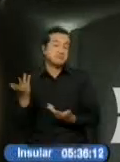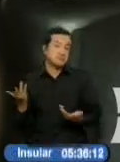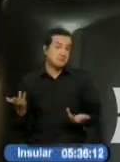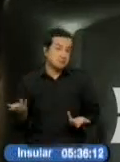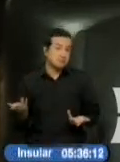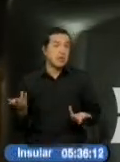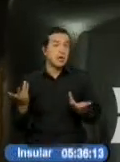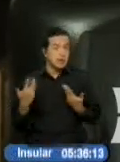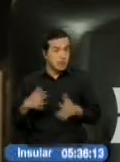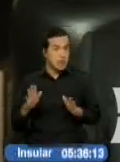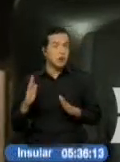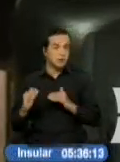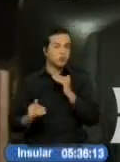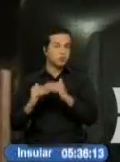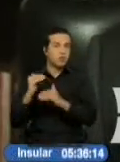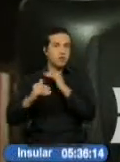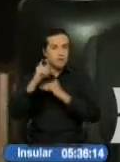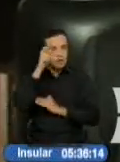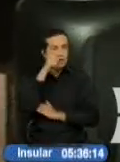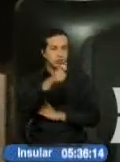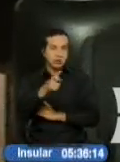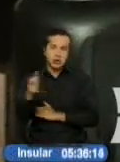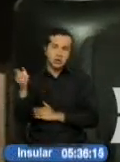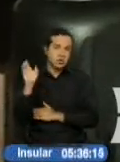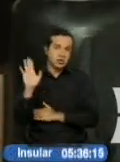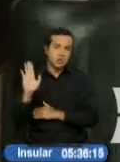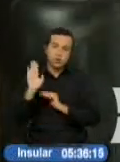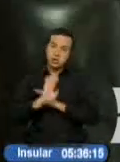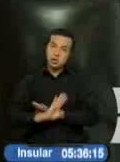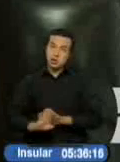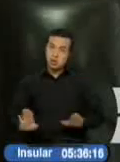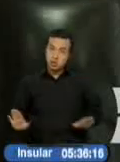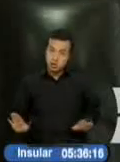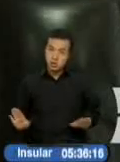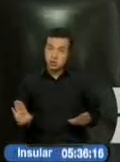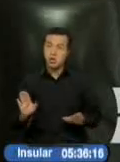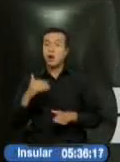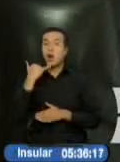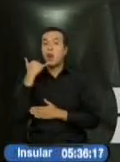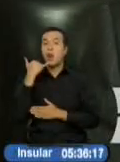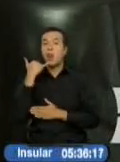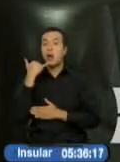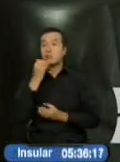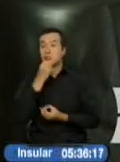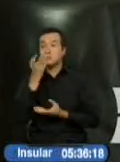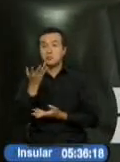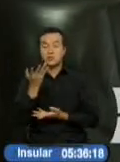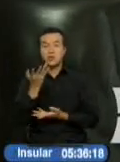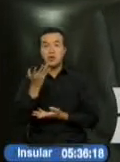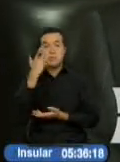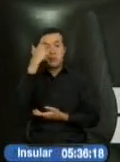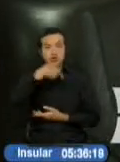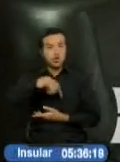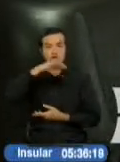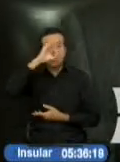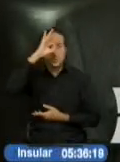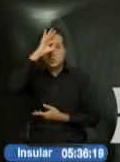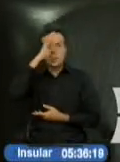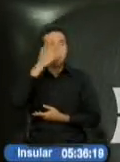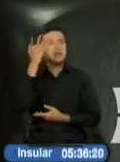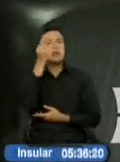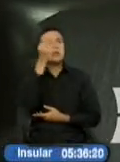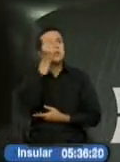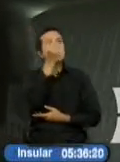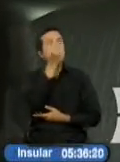ha sido ya procesado por la Fiscalía General del Estado, que el supuesto delator ni siquiera sabe de dónde han